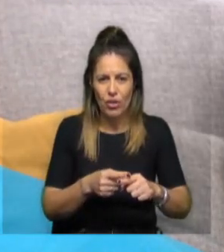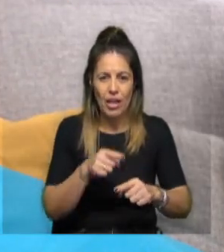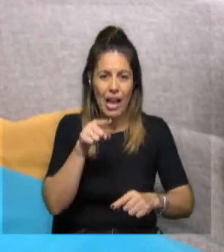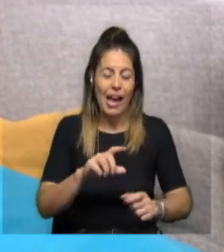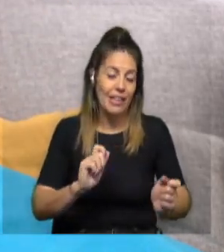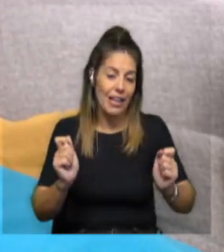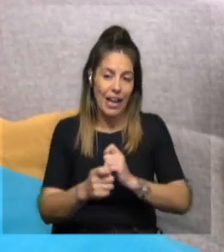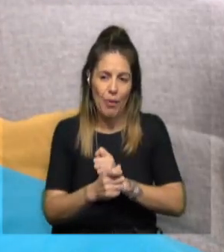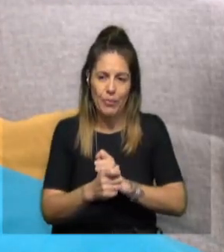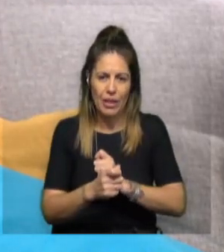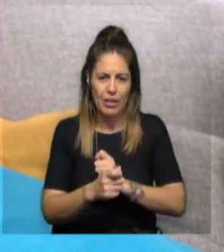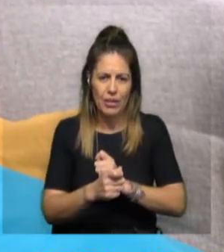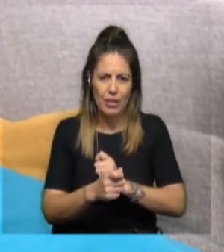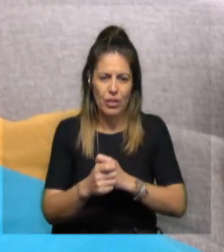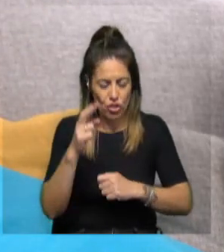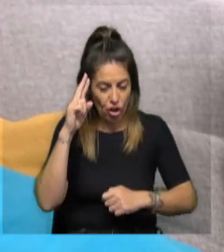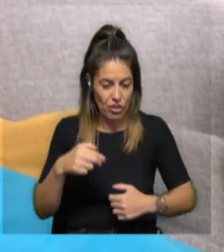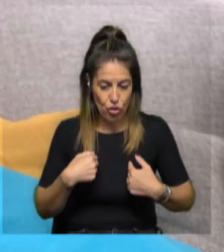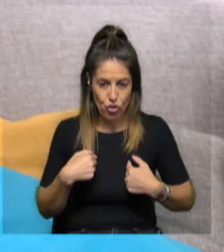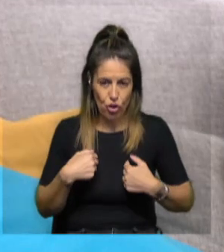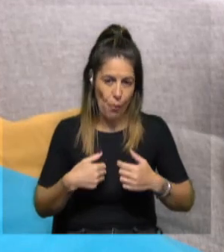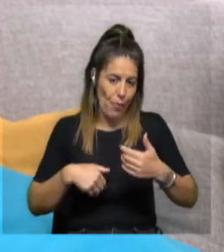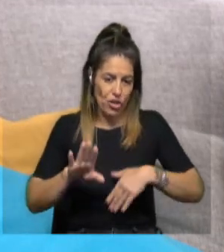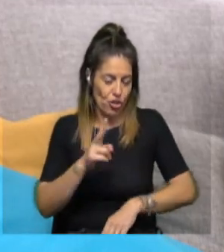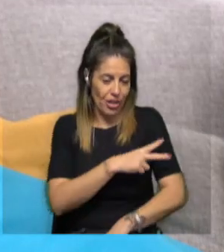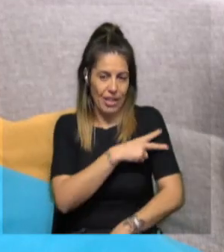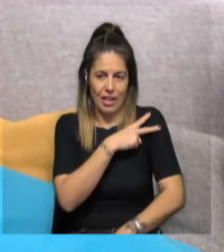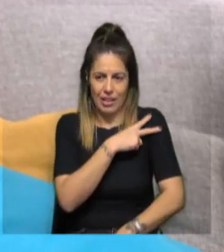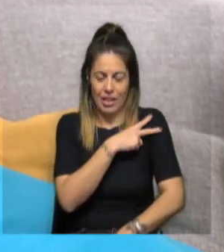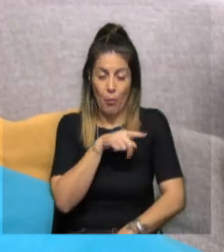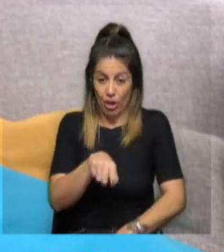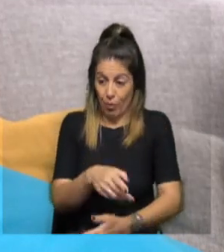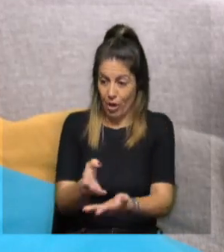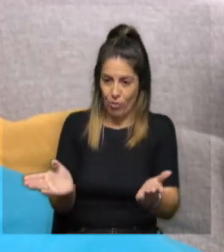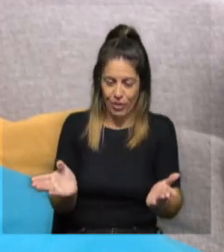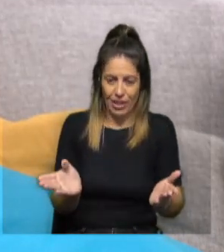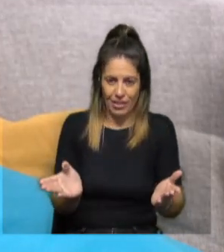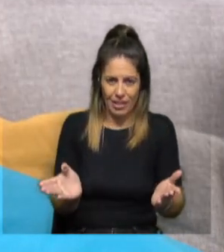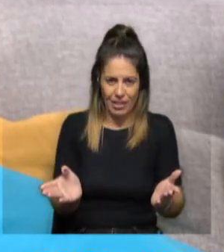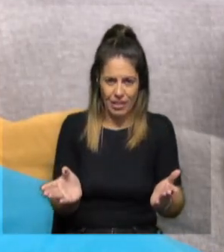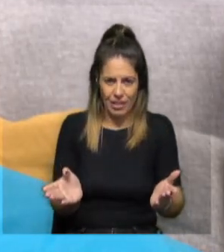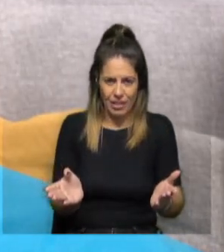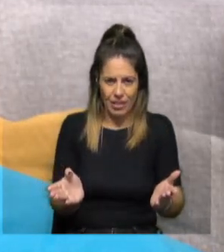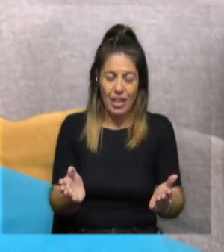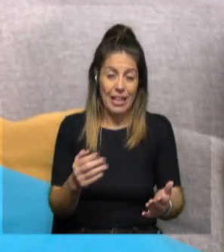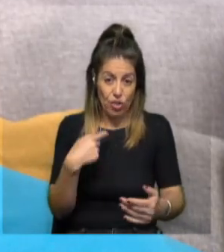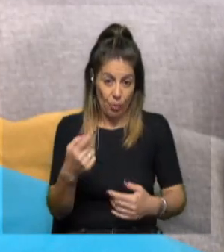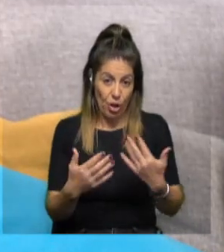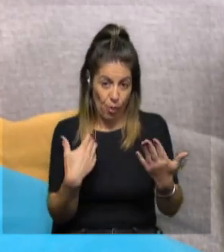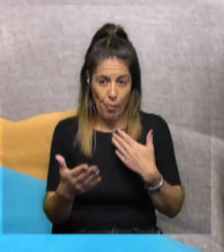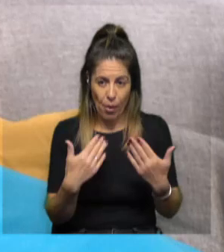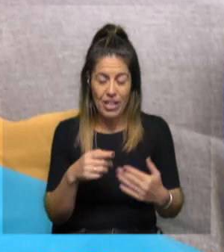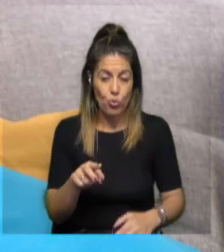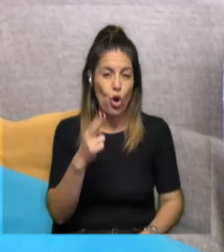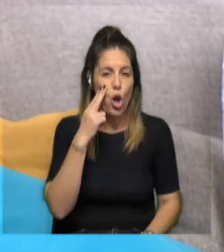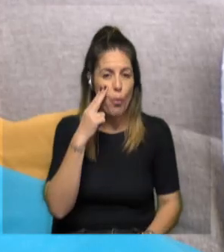tipo, si vamos a juicio, dice, yo tengo razón, soy yo el que tengo mayor jerarquía porque me lo has demostrado. Claro. Y eso lo vamos a hablar porque en realidad es uno de los